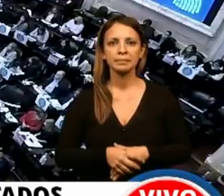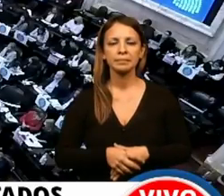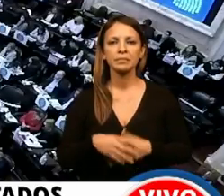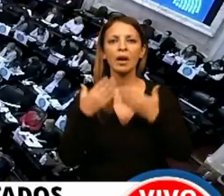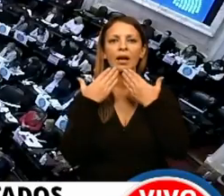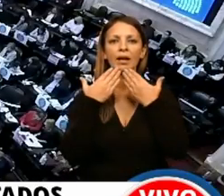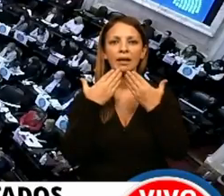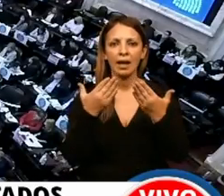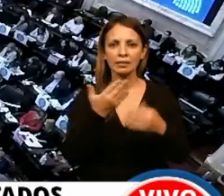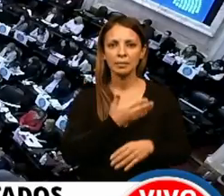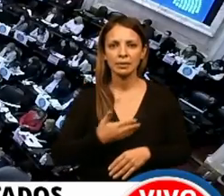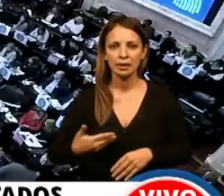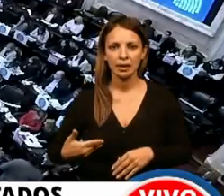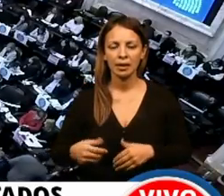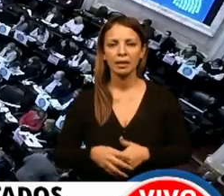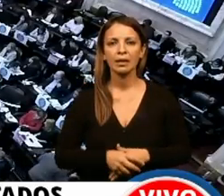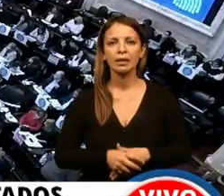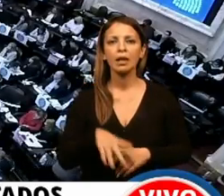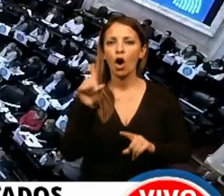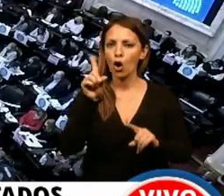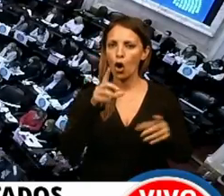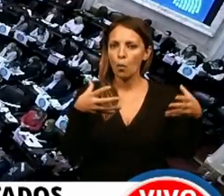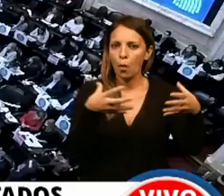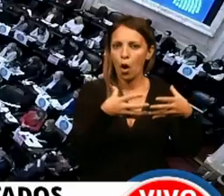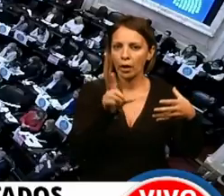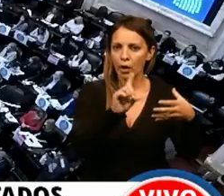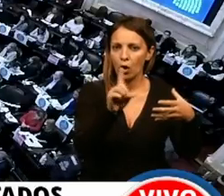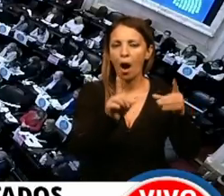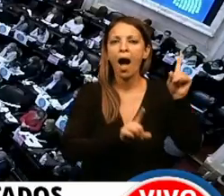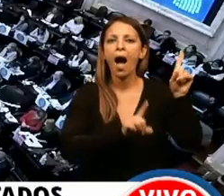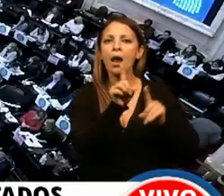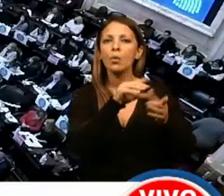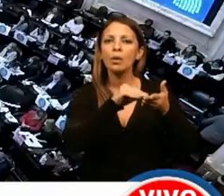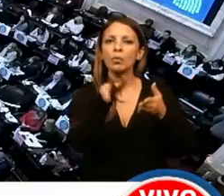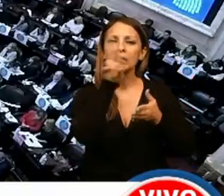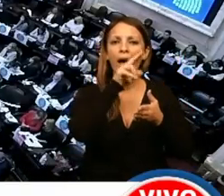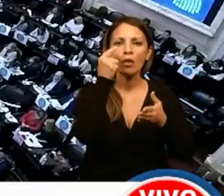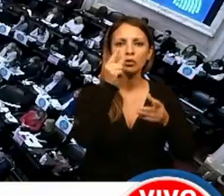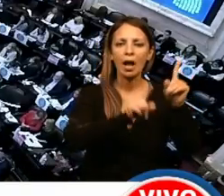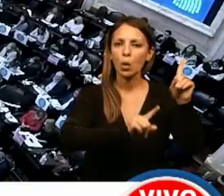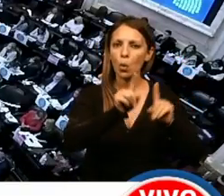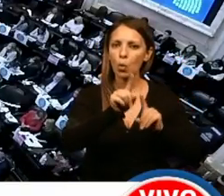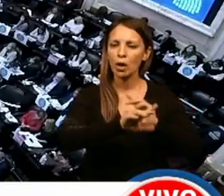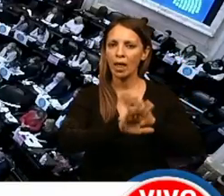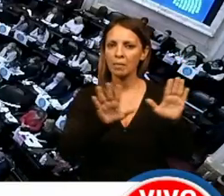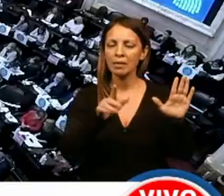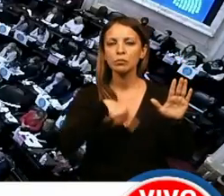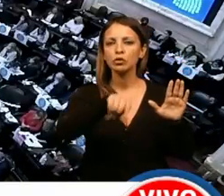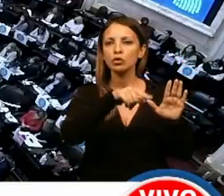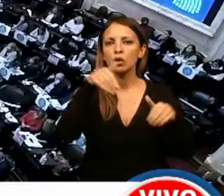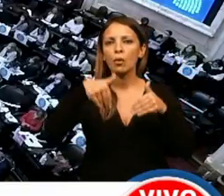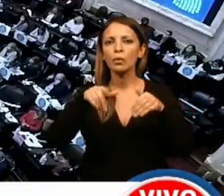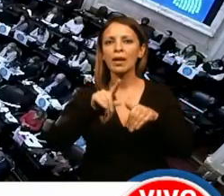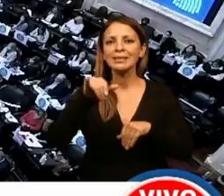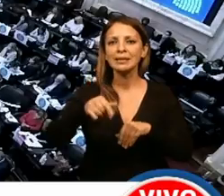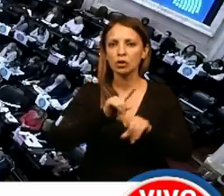gracias presidente no es no es del bloque es de algunos diputados y diputadas que no vamos a votar afirmativamente